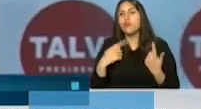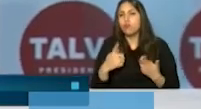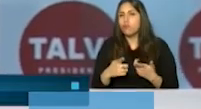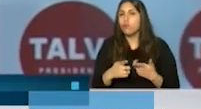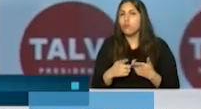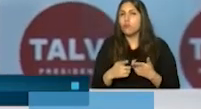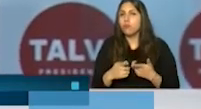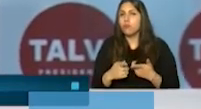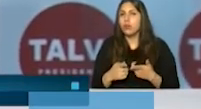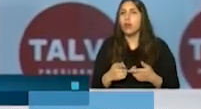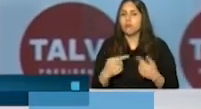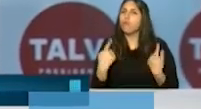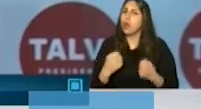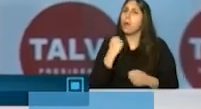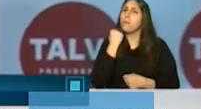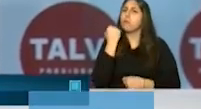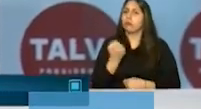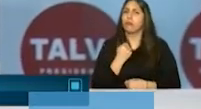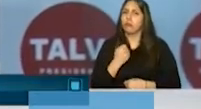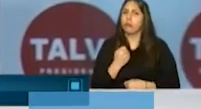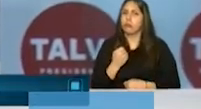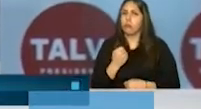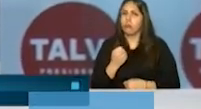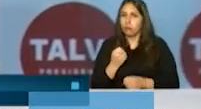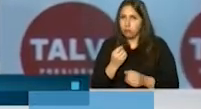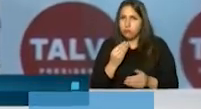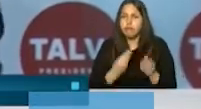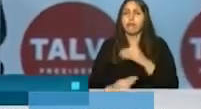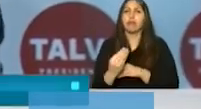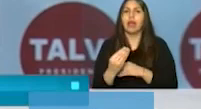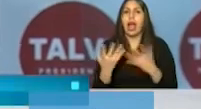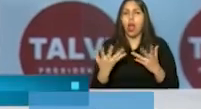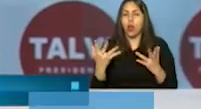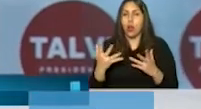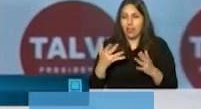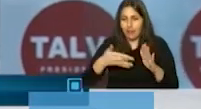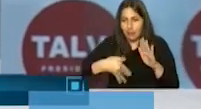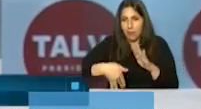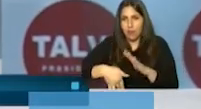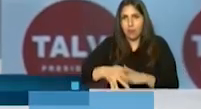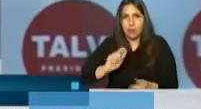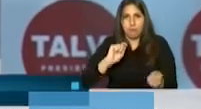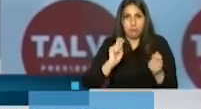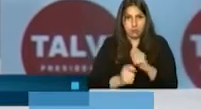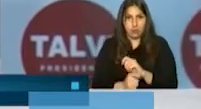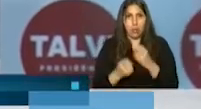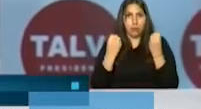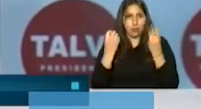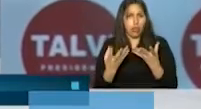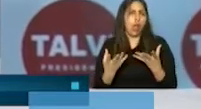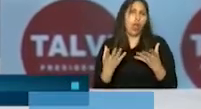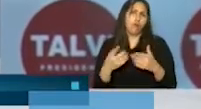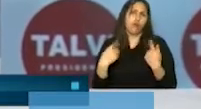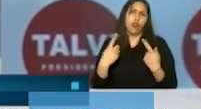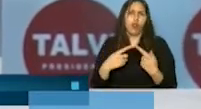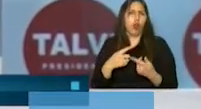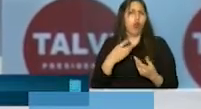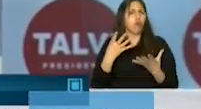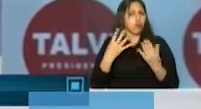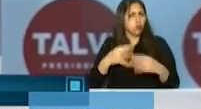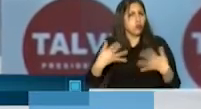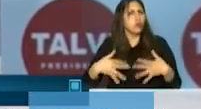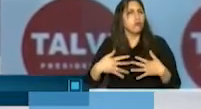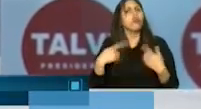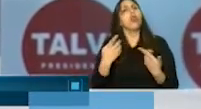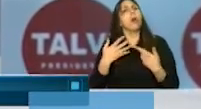la tensión evidente, ¿verdad?, de Daniel Martínez, que tiene una tarea ciclópea por delante, o titánica, como la quieran ver, este